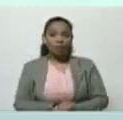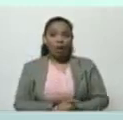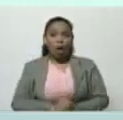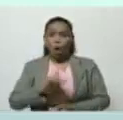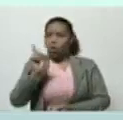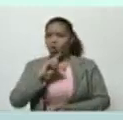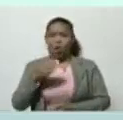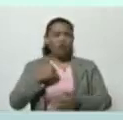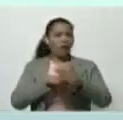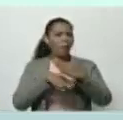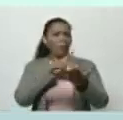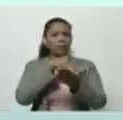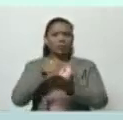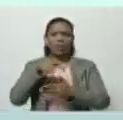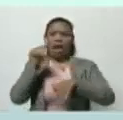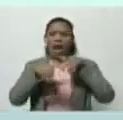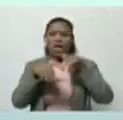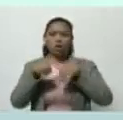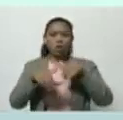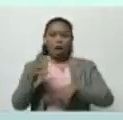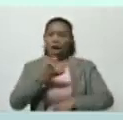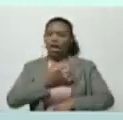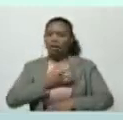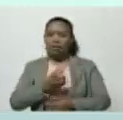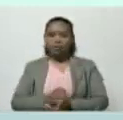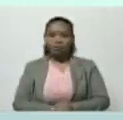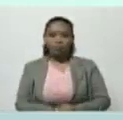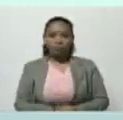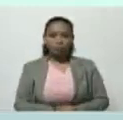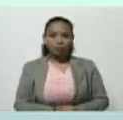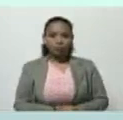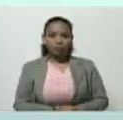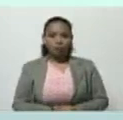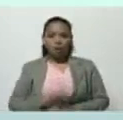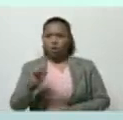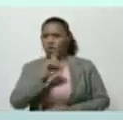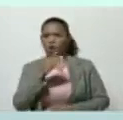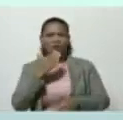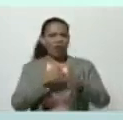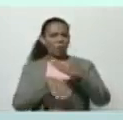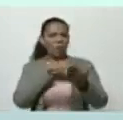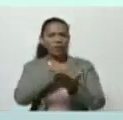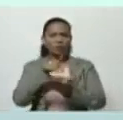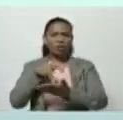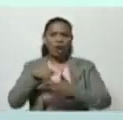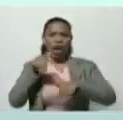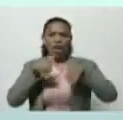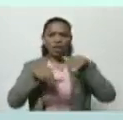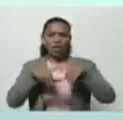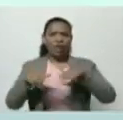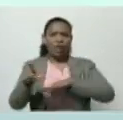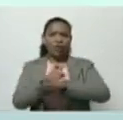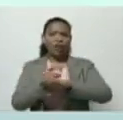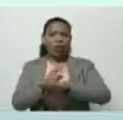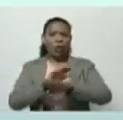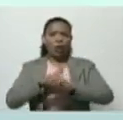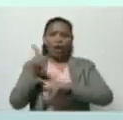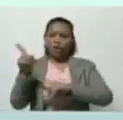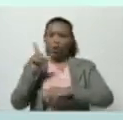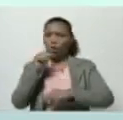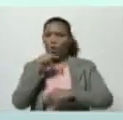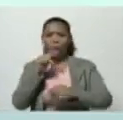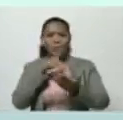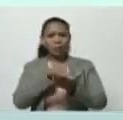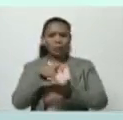a participar en las elecciones de alcaldes, no vamos a participar en elecciones de gobernadores, porque ellos no eran